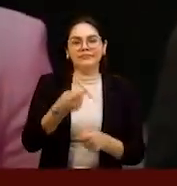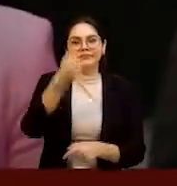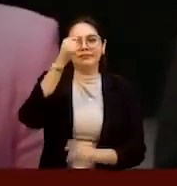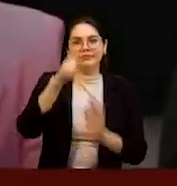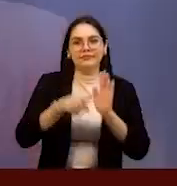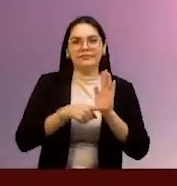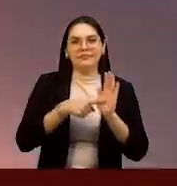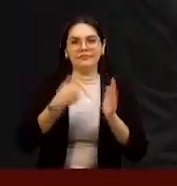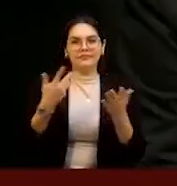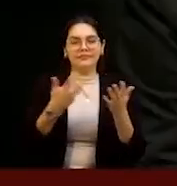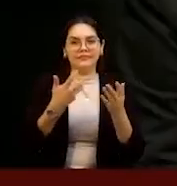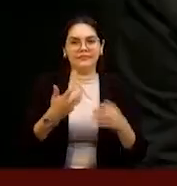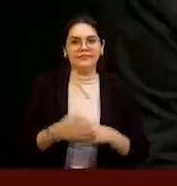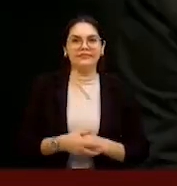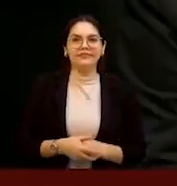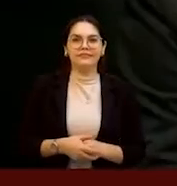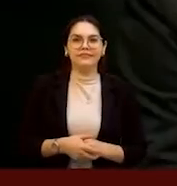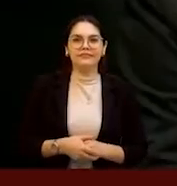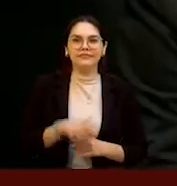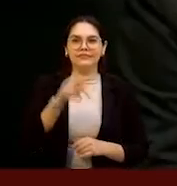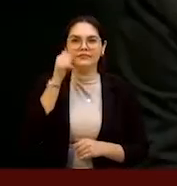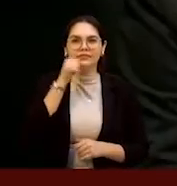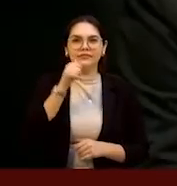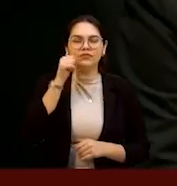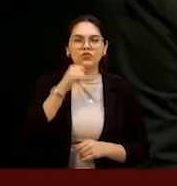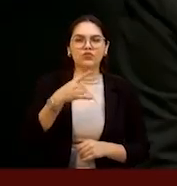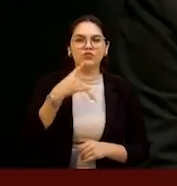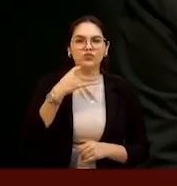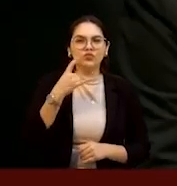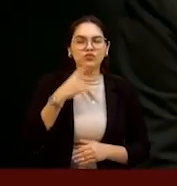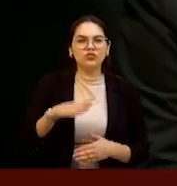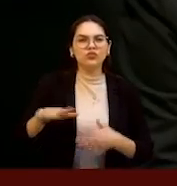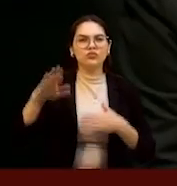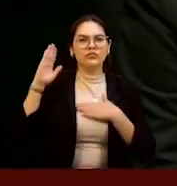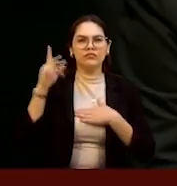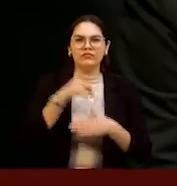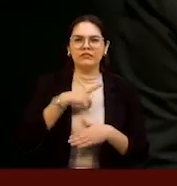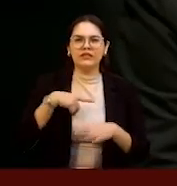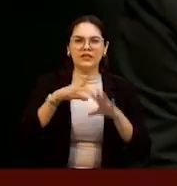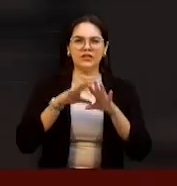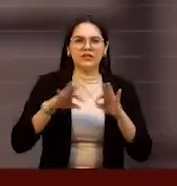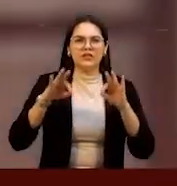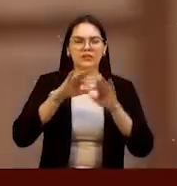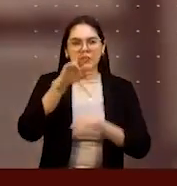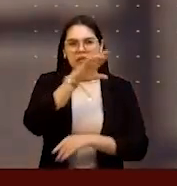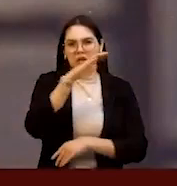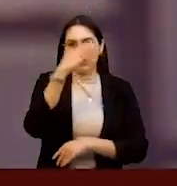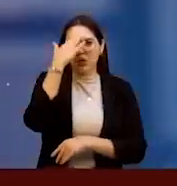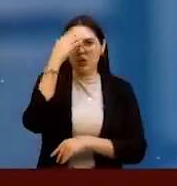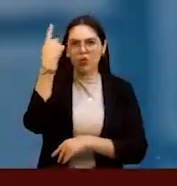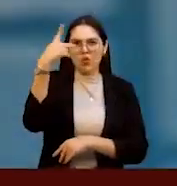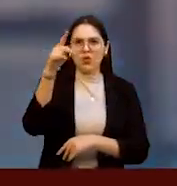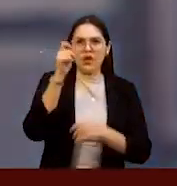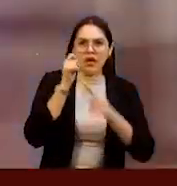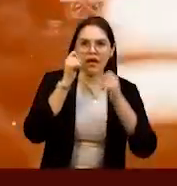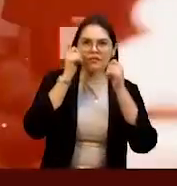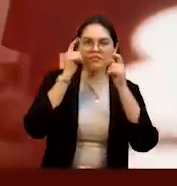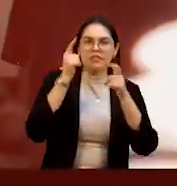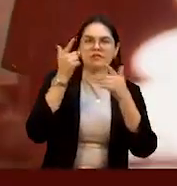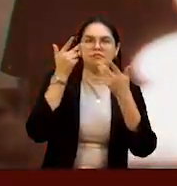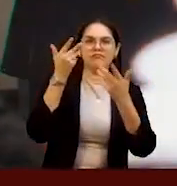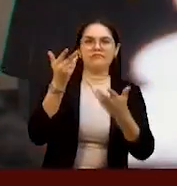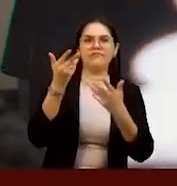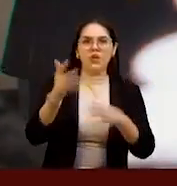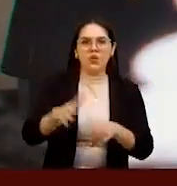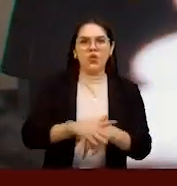se otorga su compromiso y dedicación son dignos de reconocimiento y admiración y por eso el